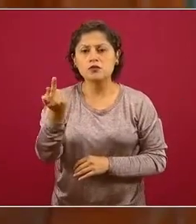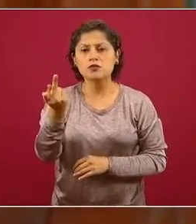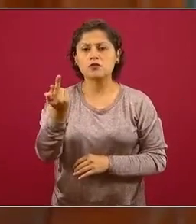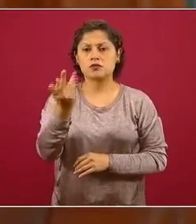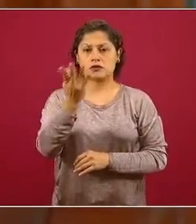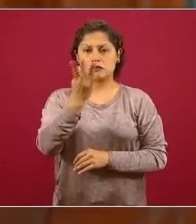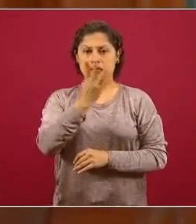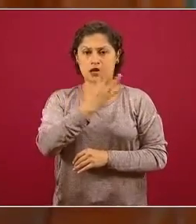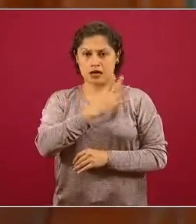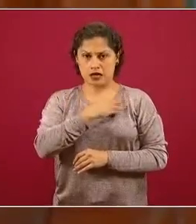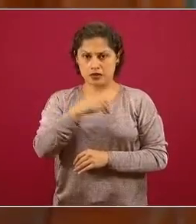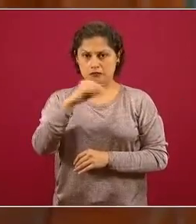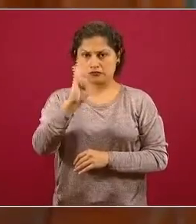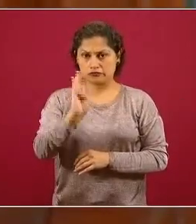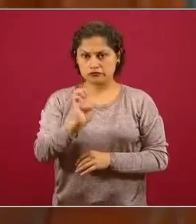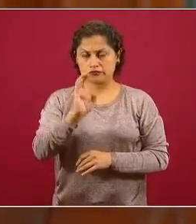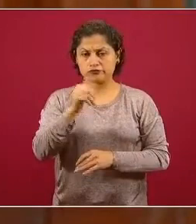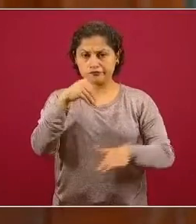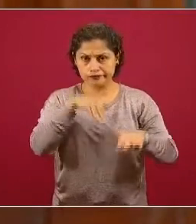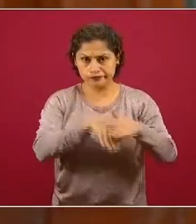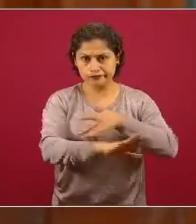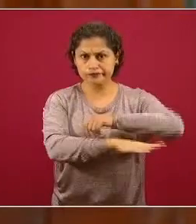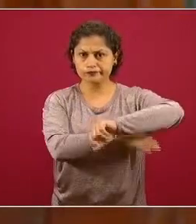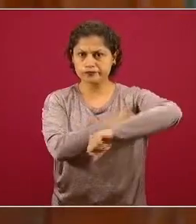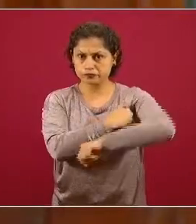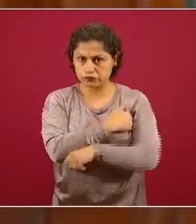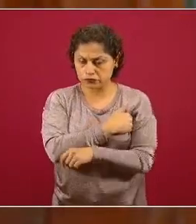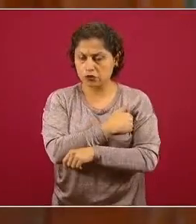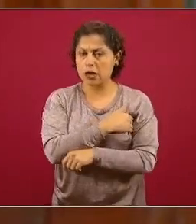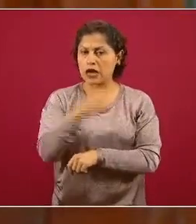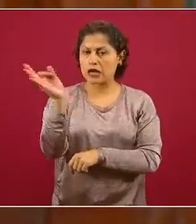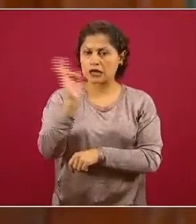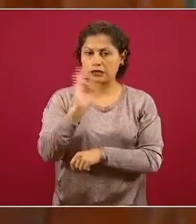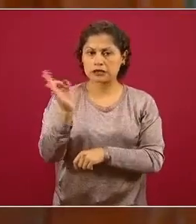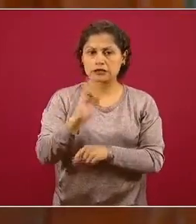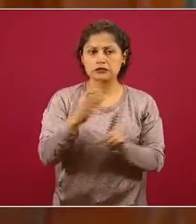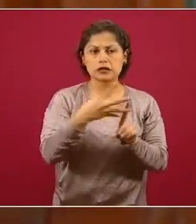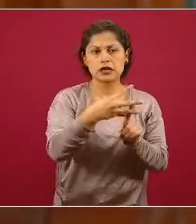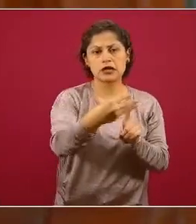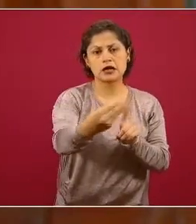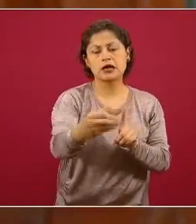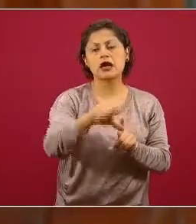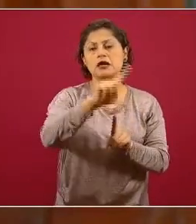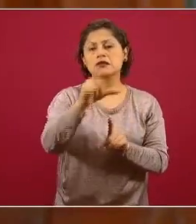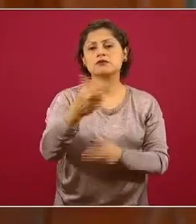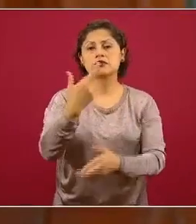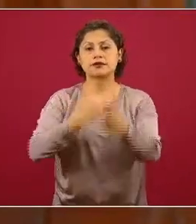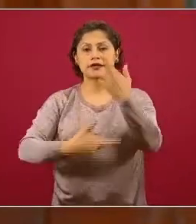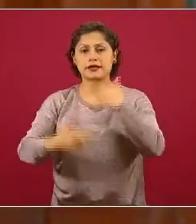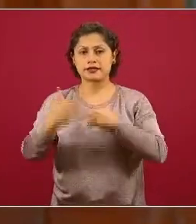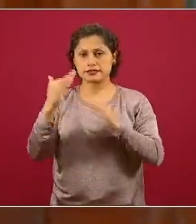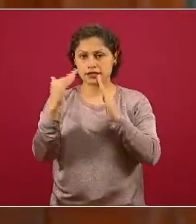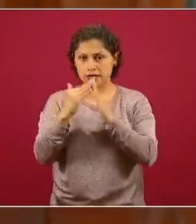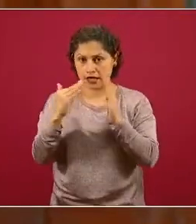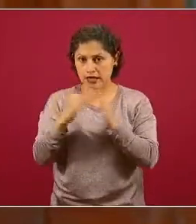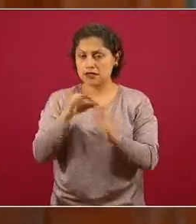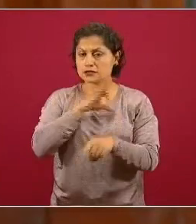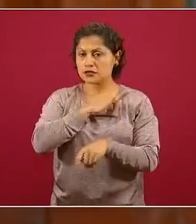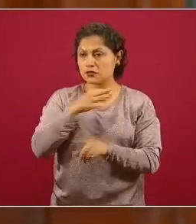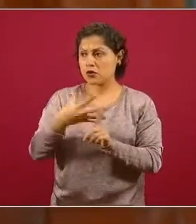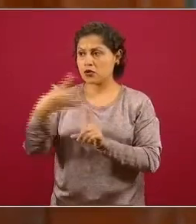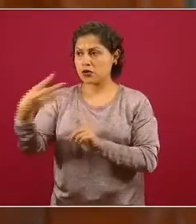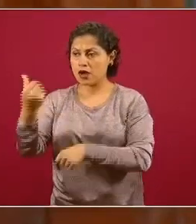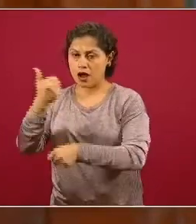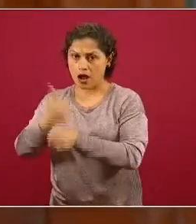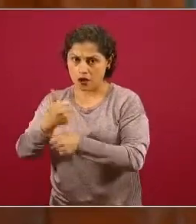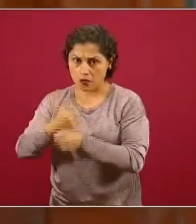caso a las guarderías, ya que podrían convertirse en transmisores y podrían contagiar a los papás y a los abuelos. ¿Qué se tendría que